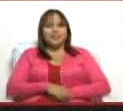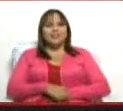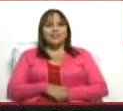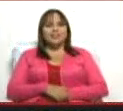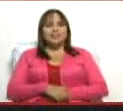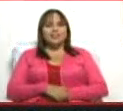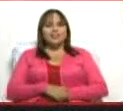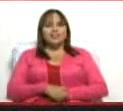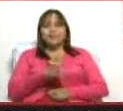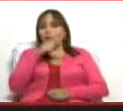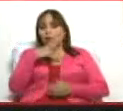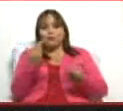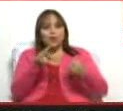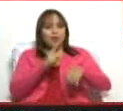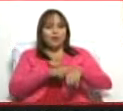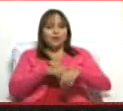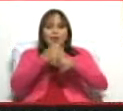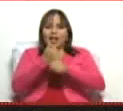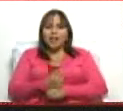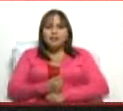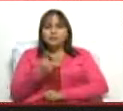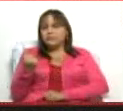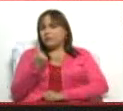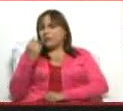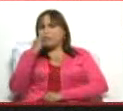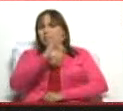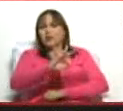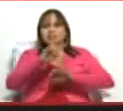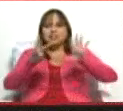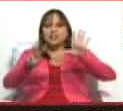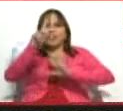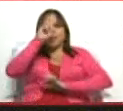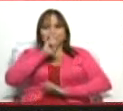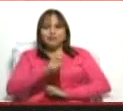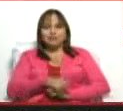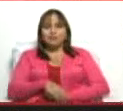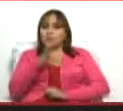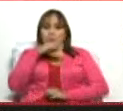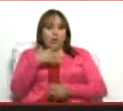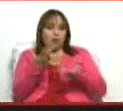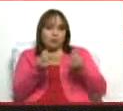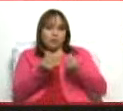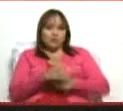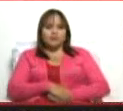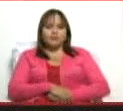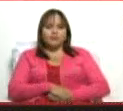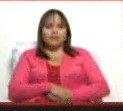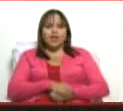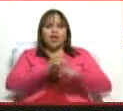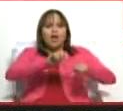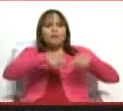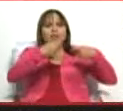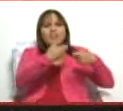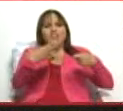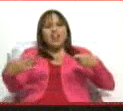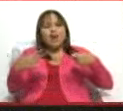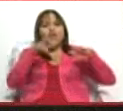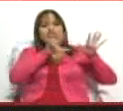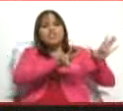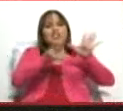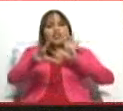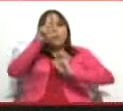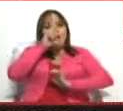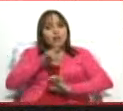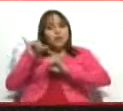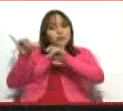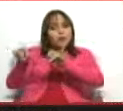No teníamos mucho tiempo esperando, 37 años, no es mucho. Los Media Blanca de Chicago tuvieron 88 años, y Guillén fue el